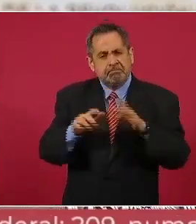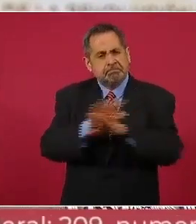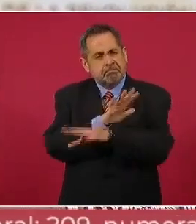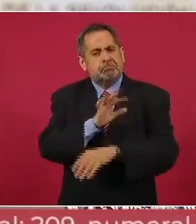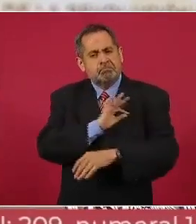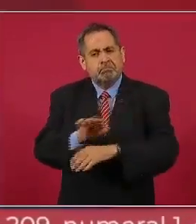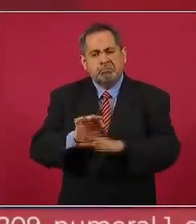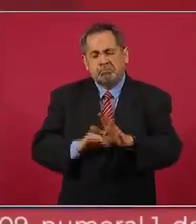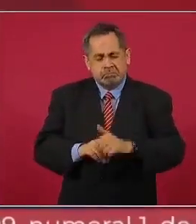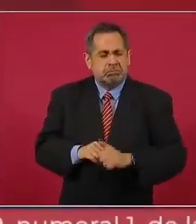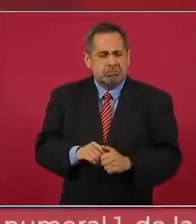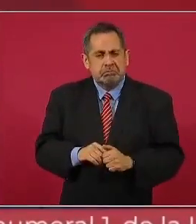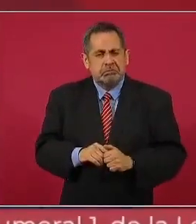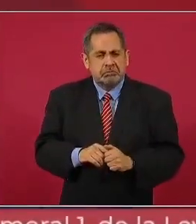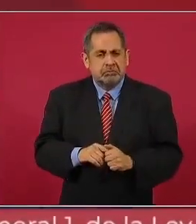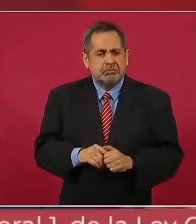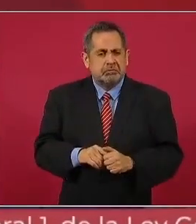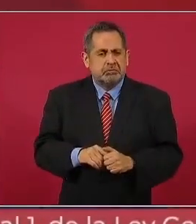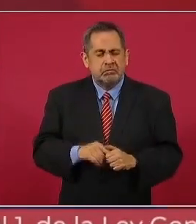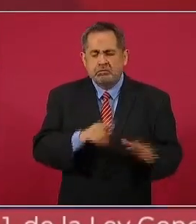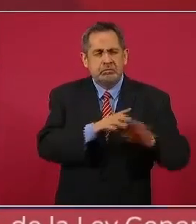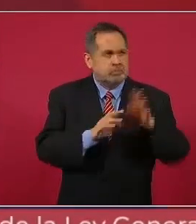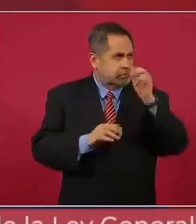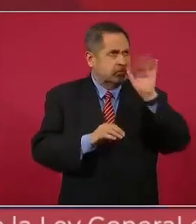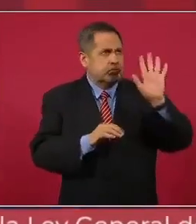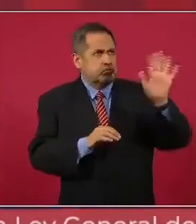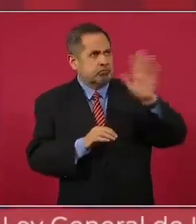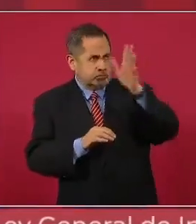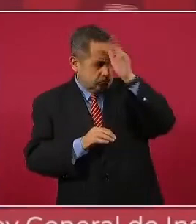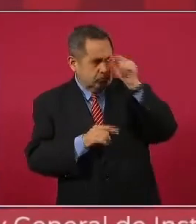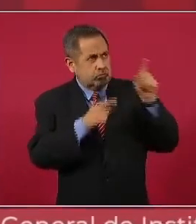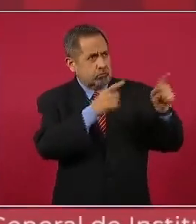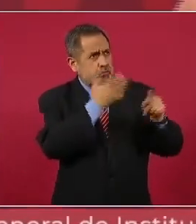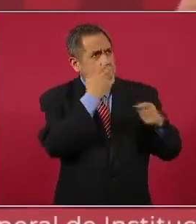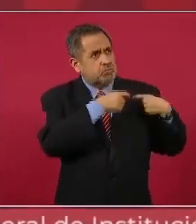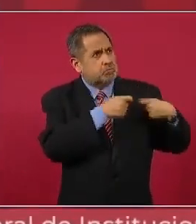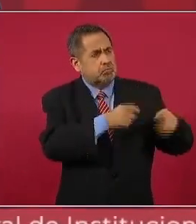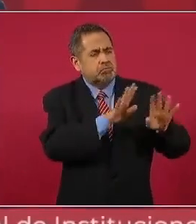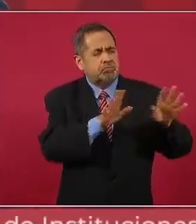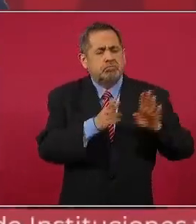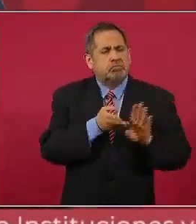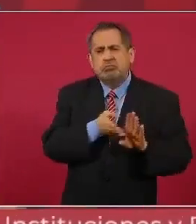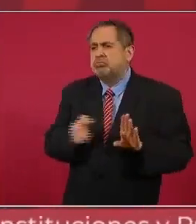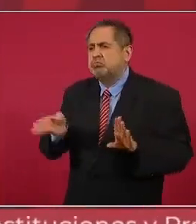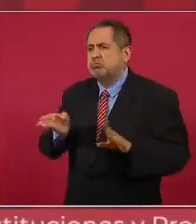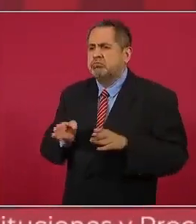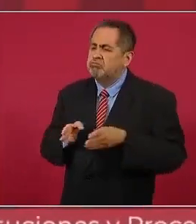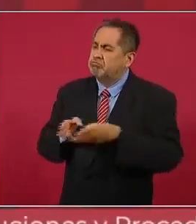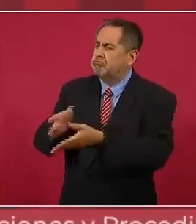que se rebelan. ¿De dónde surgió